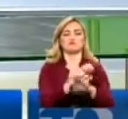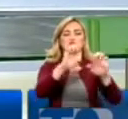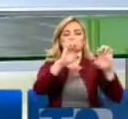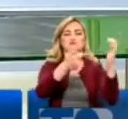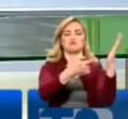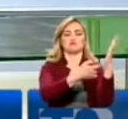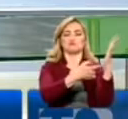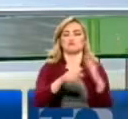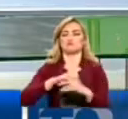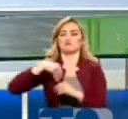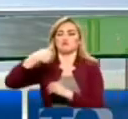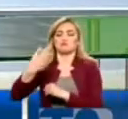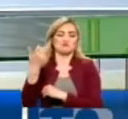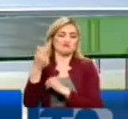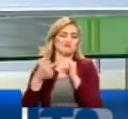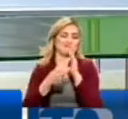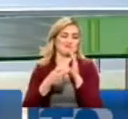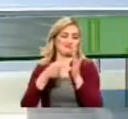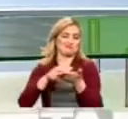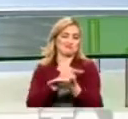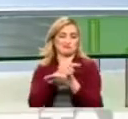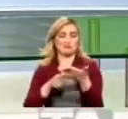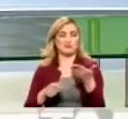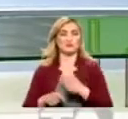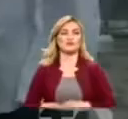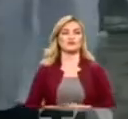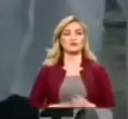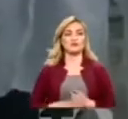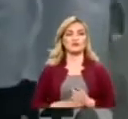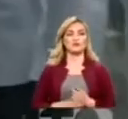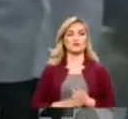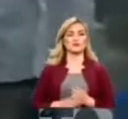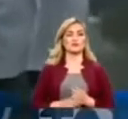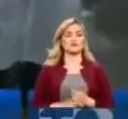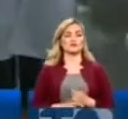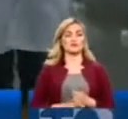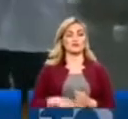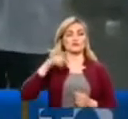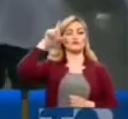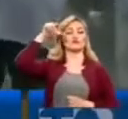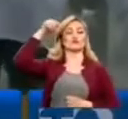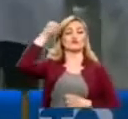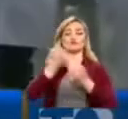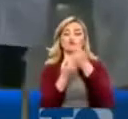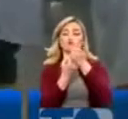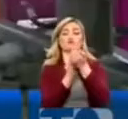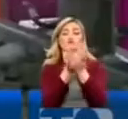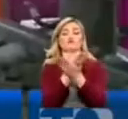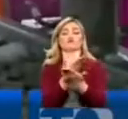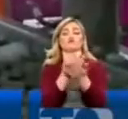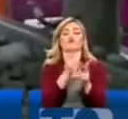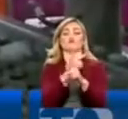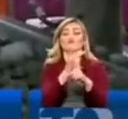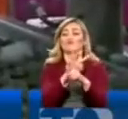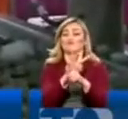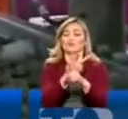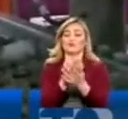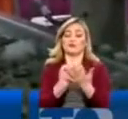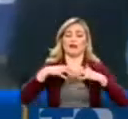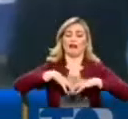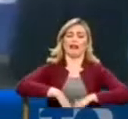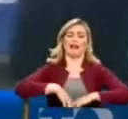y salida de divisas de las nuevas inversiones productivas. El gobierno apuesta a la producción para salir de la crisis ahondada